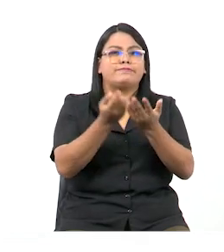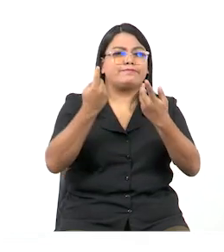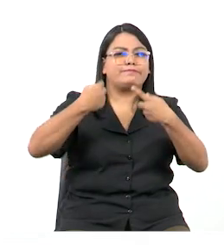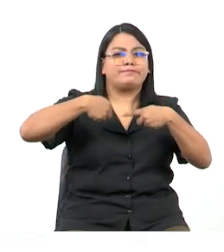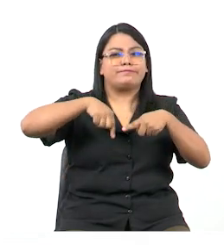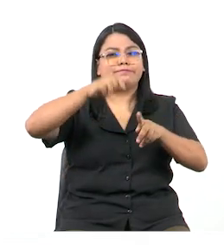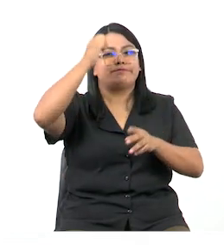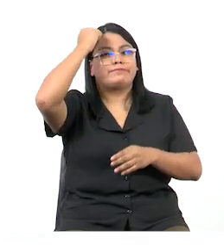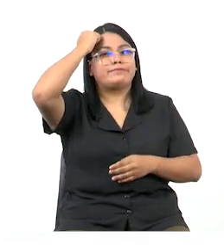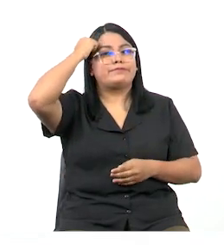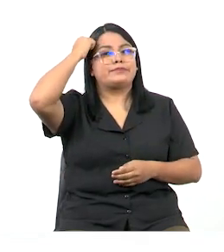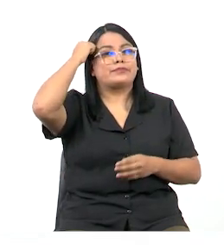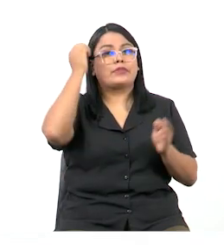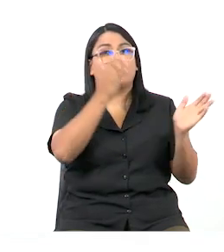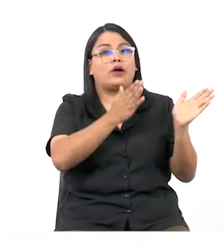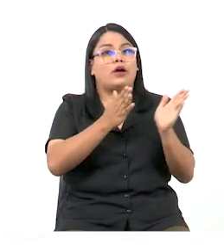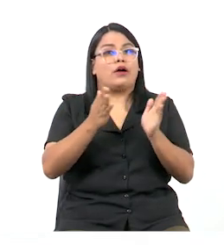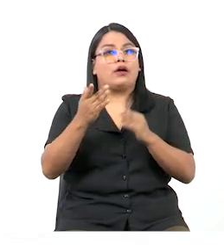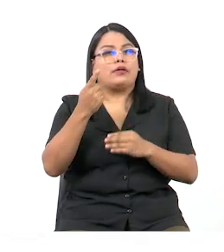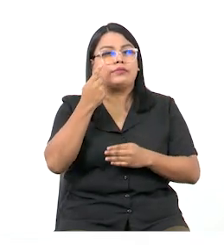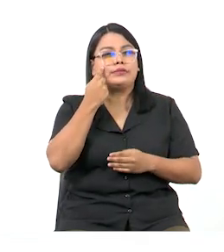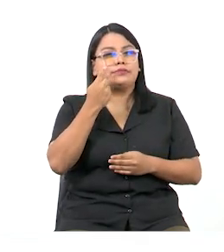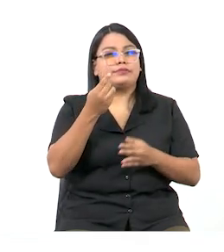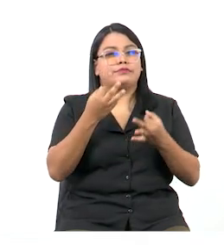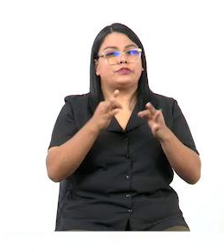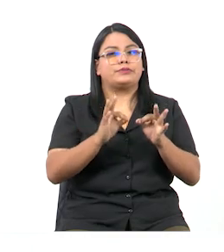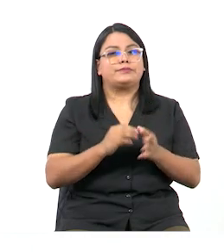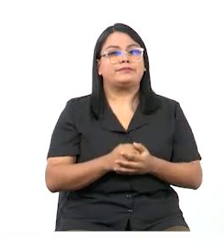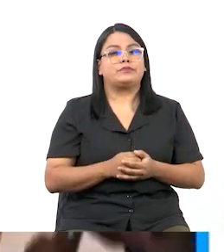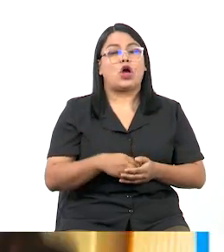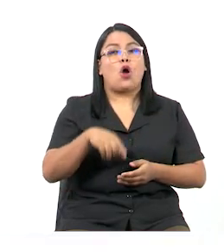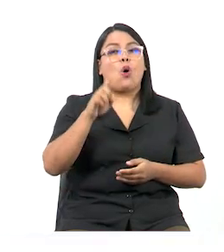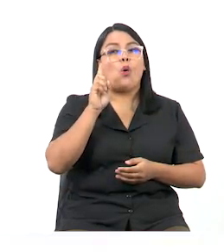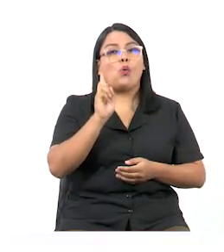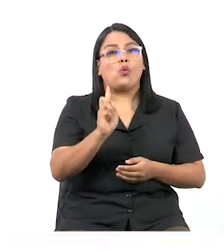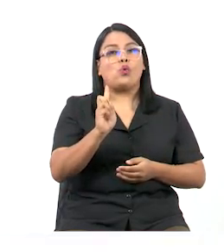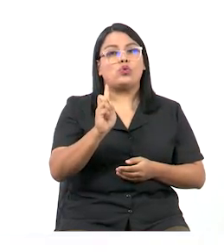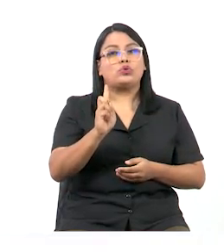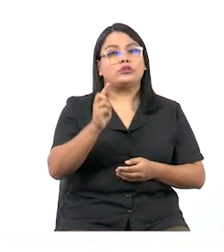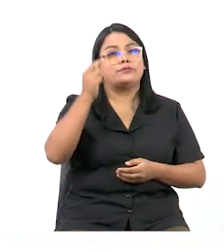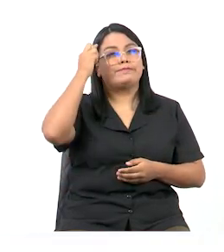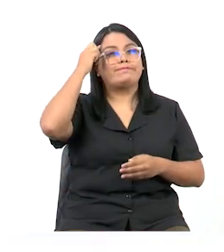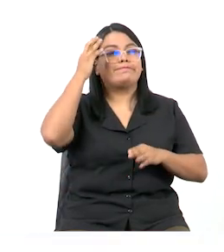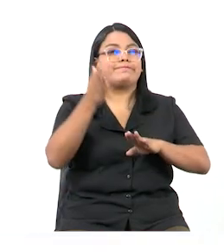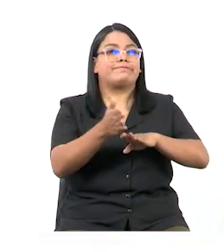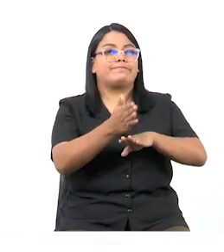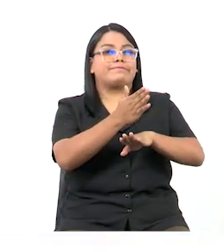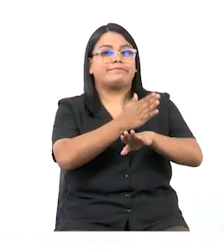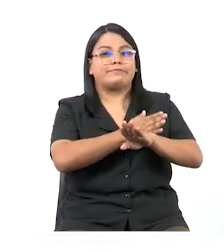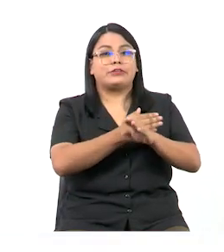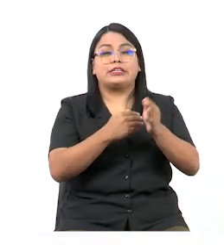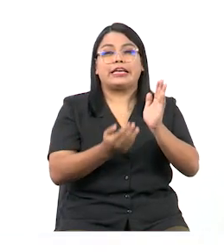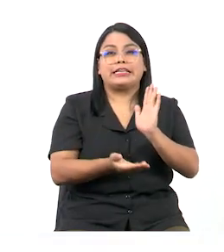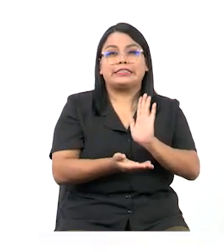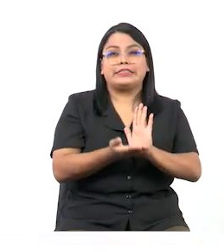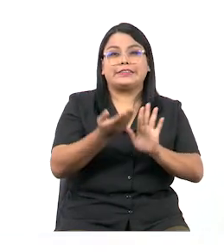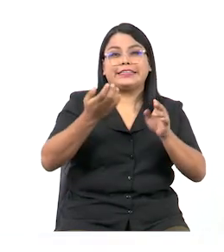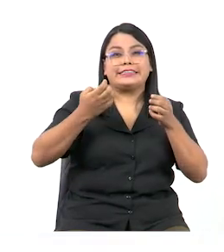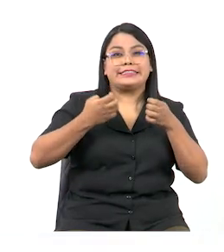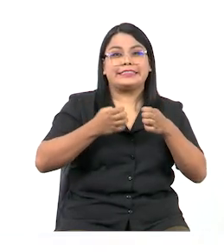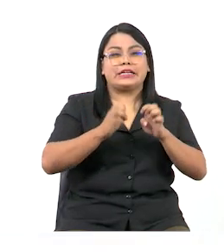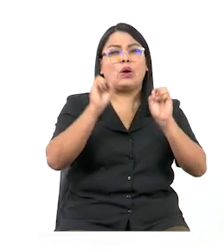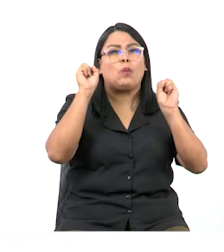una ruta de aprendizaje que se organiza de la siguiente manera. 1. Anticipación. Se